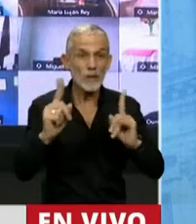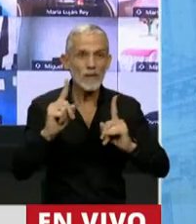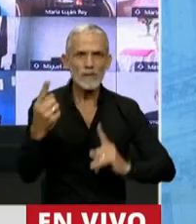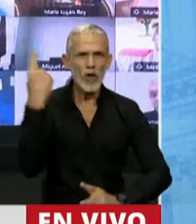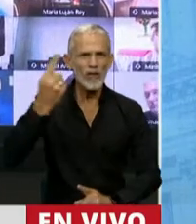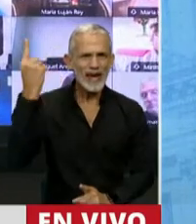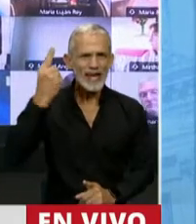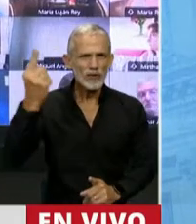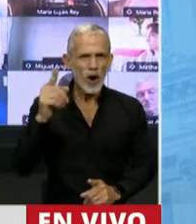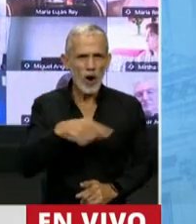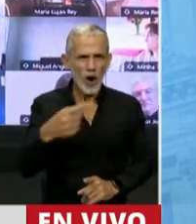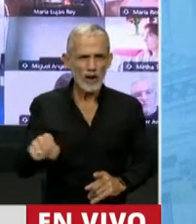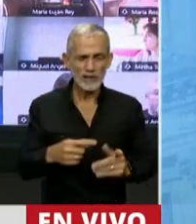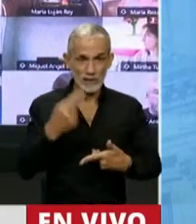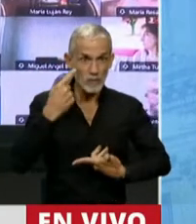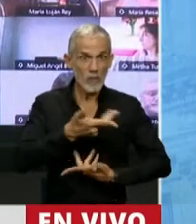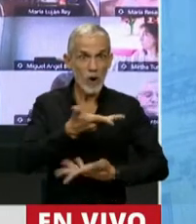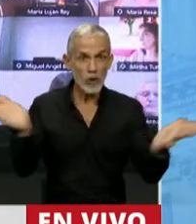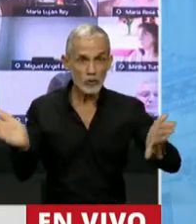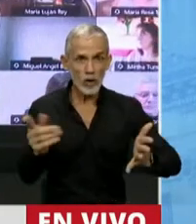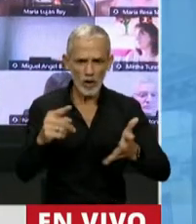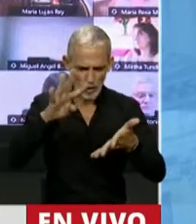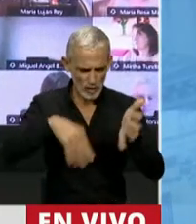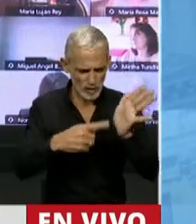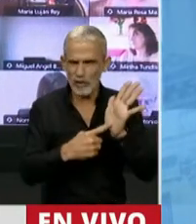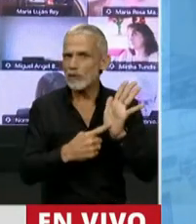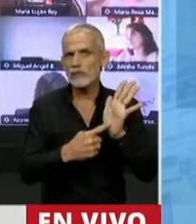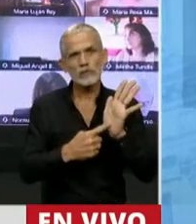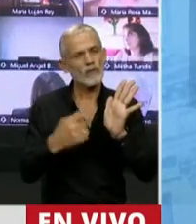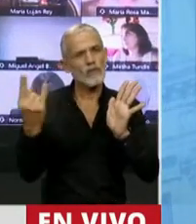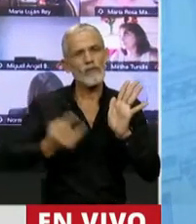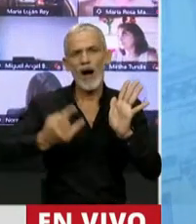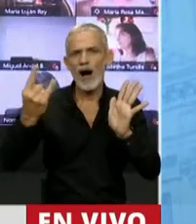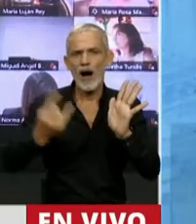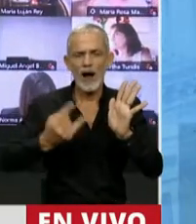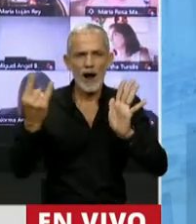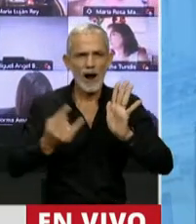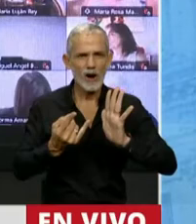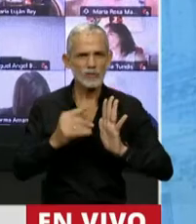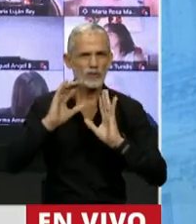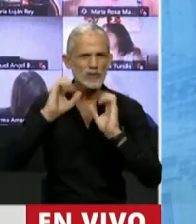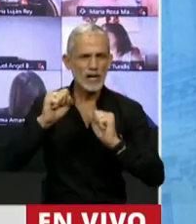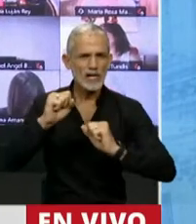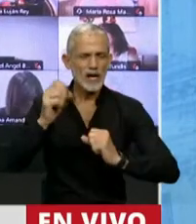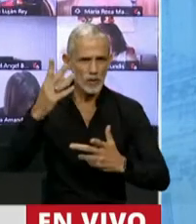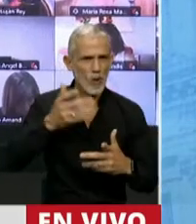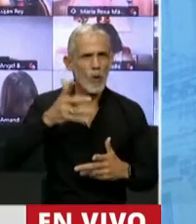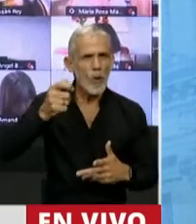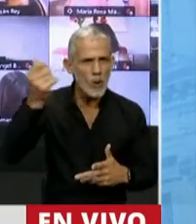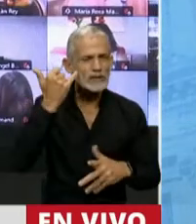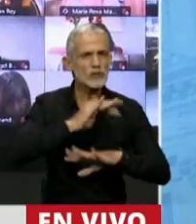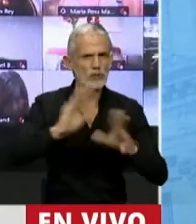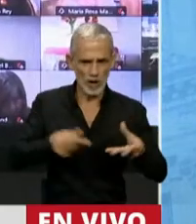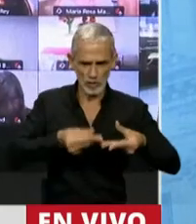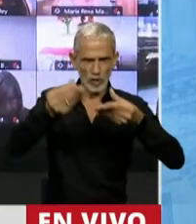director hizo público que este documento es trucho esto está judicial izado esto lo